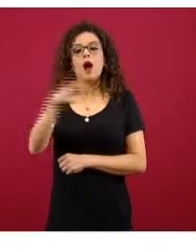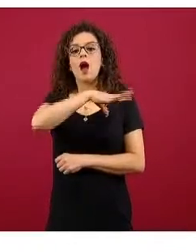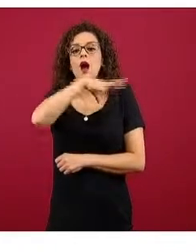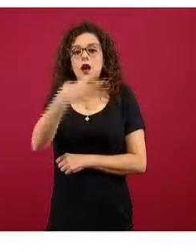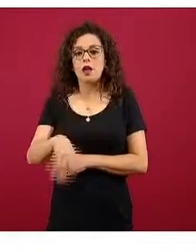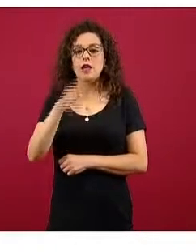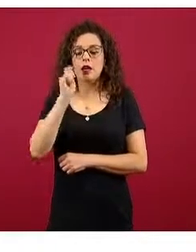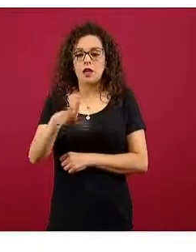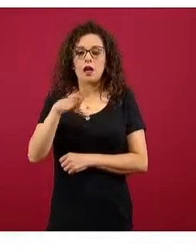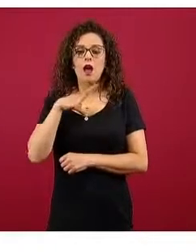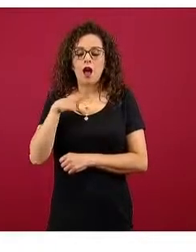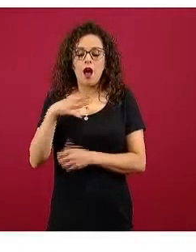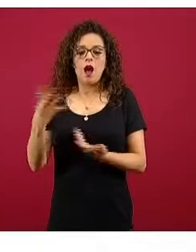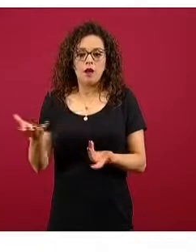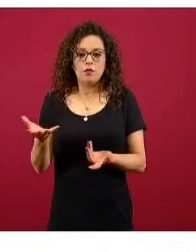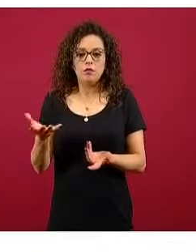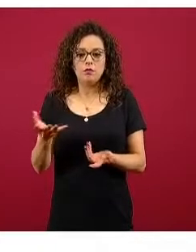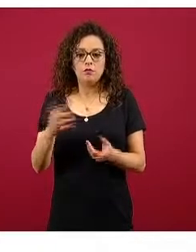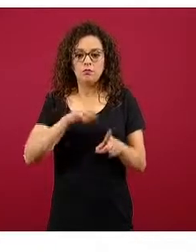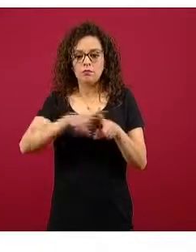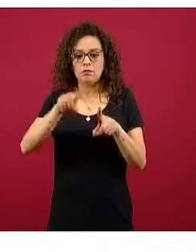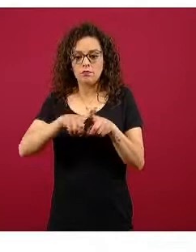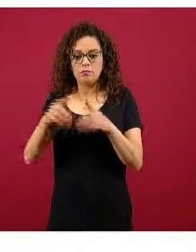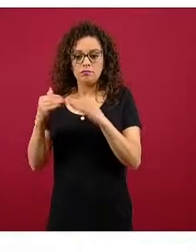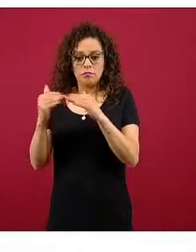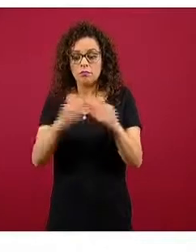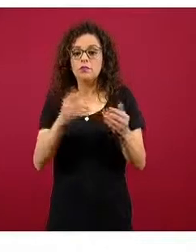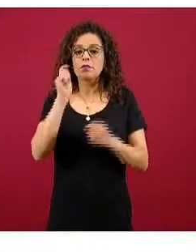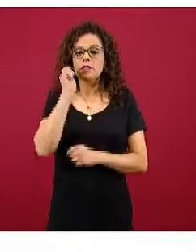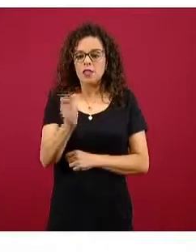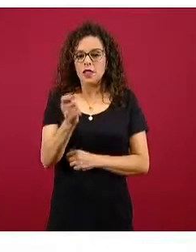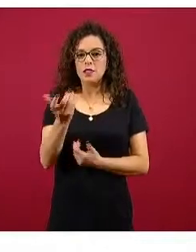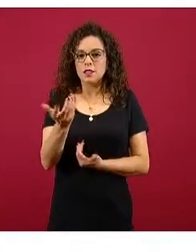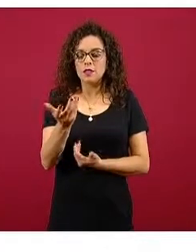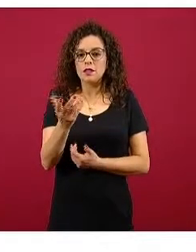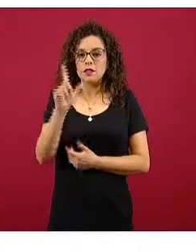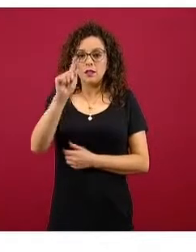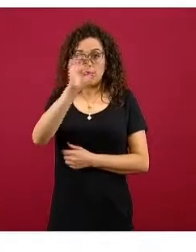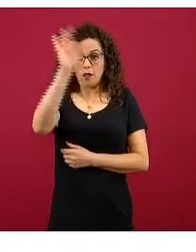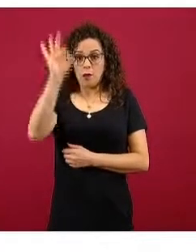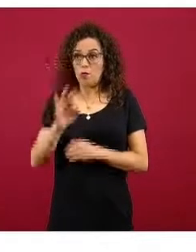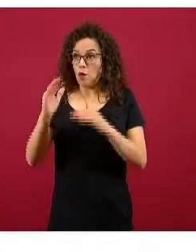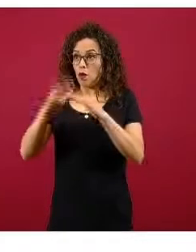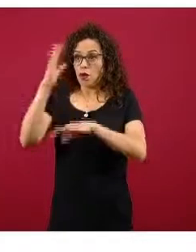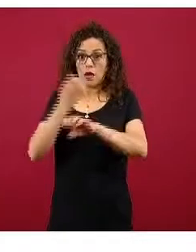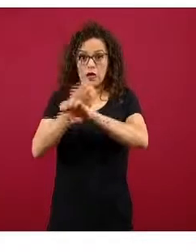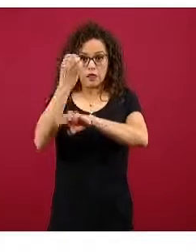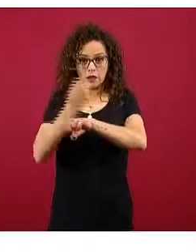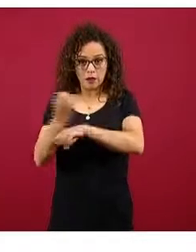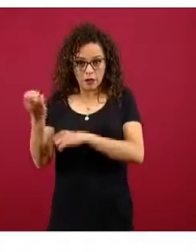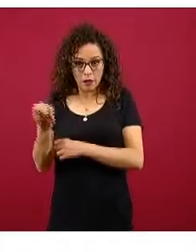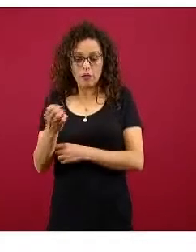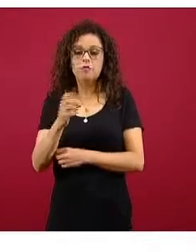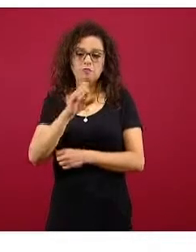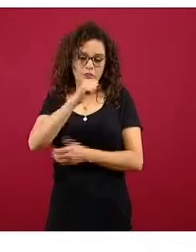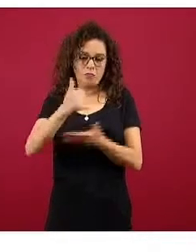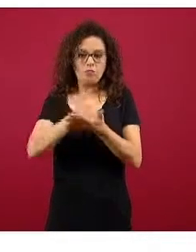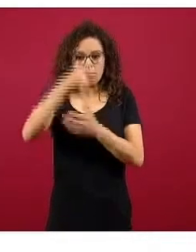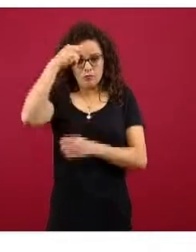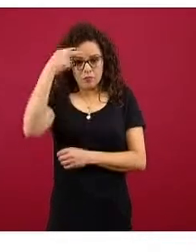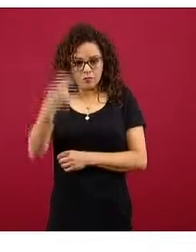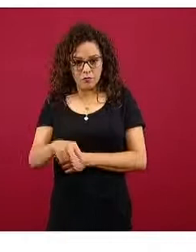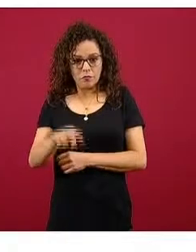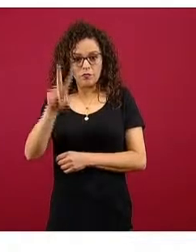importante heterogeneidad y los estados que están teniendo por arriba del 70%, Ciudad de México con un 80% de